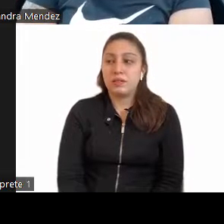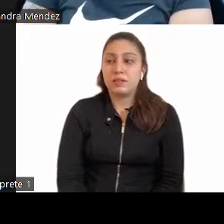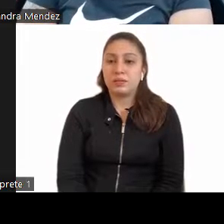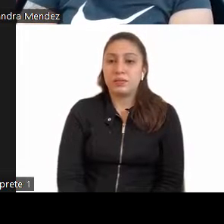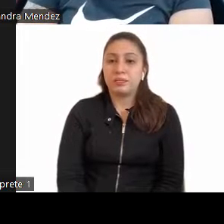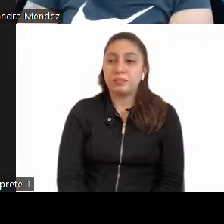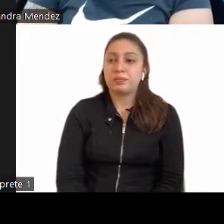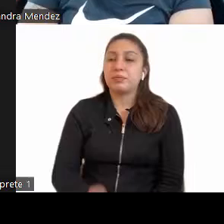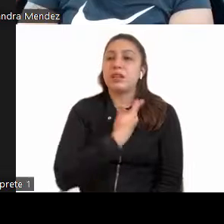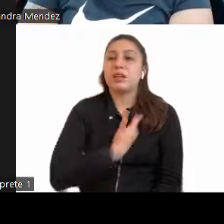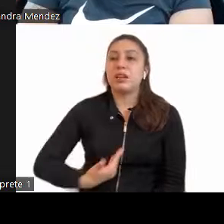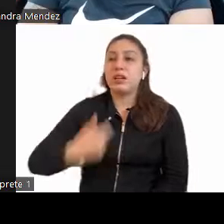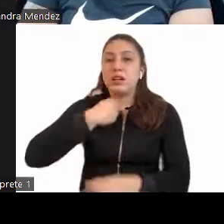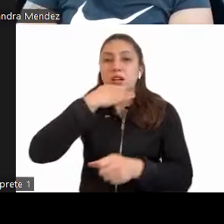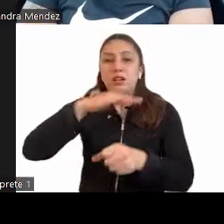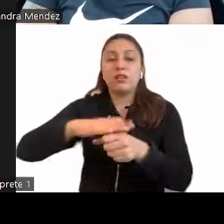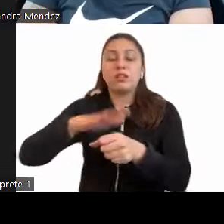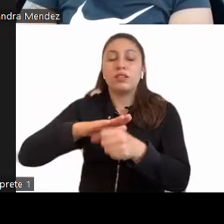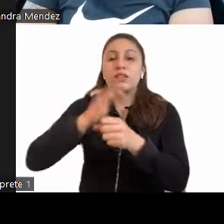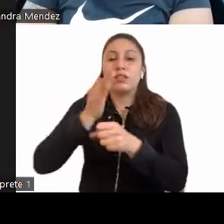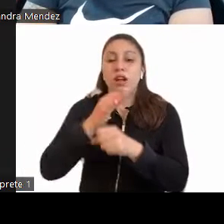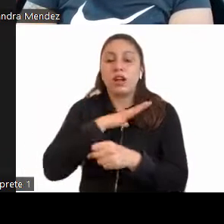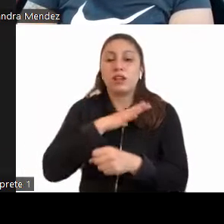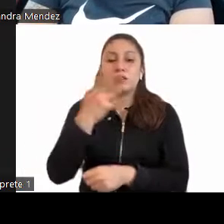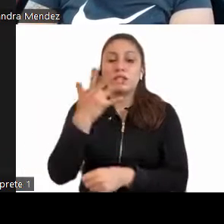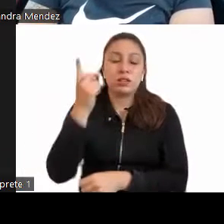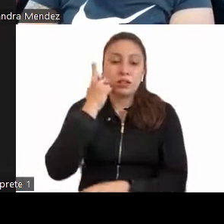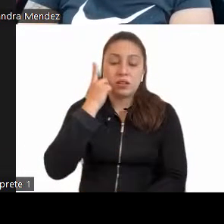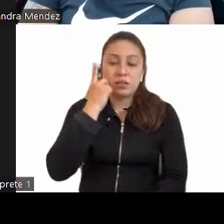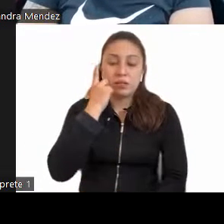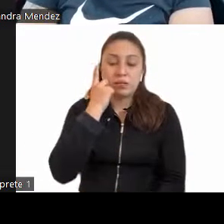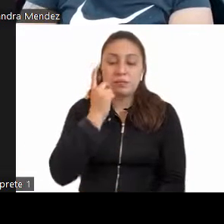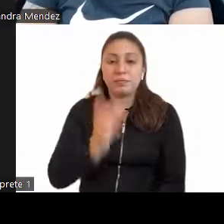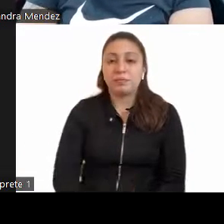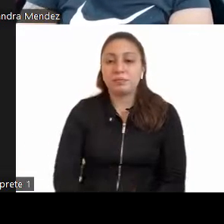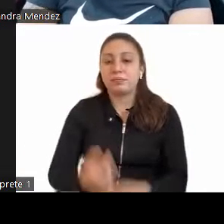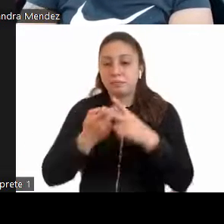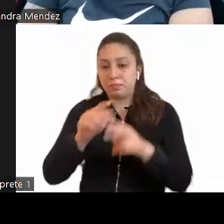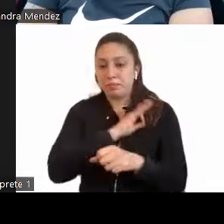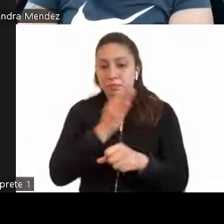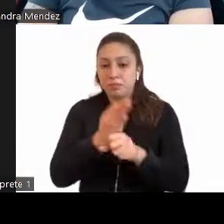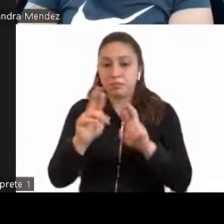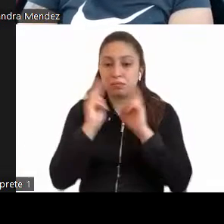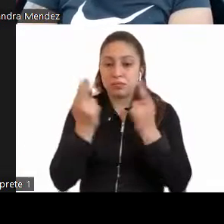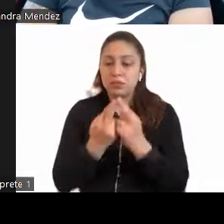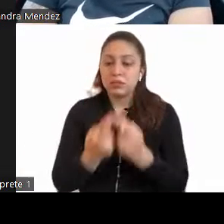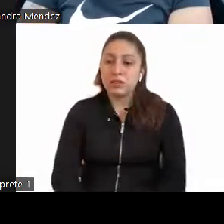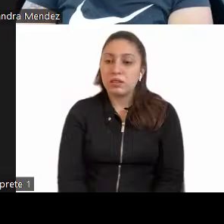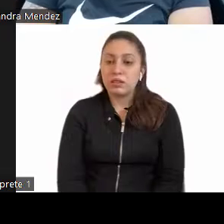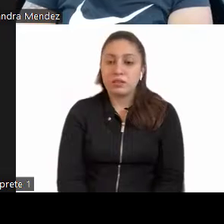Diputada presidenta, tenemos la presencia de 5 diputados, por lo tanto, tenemos quórum.